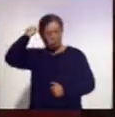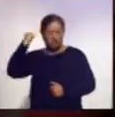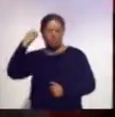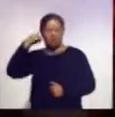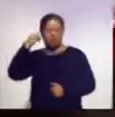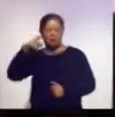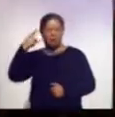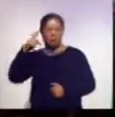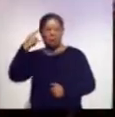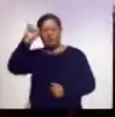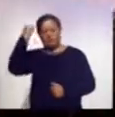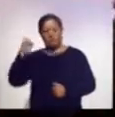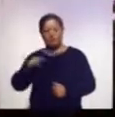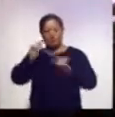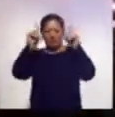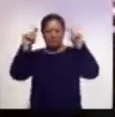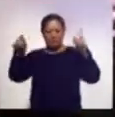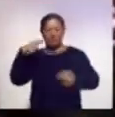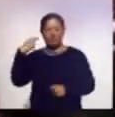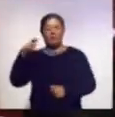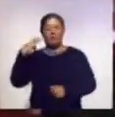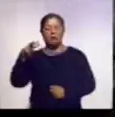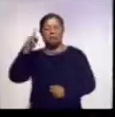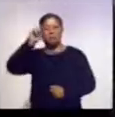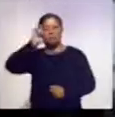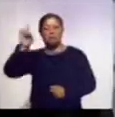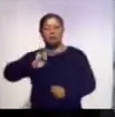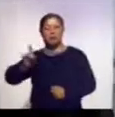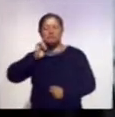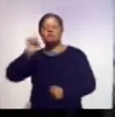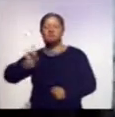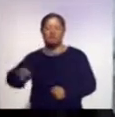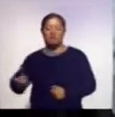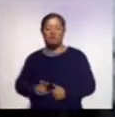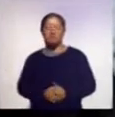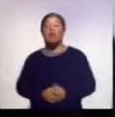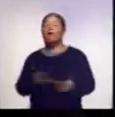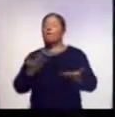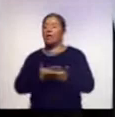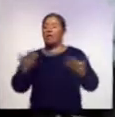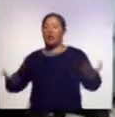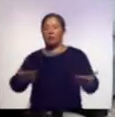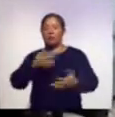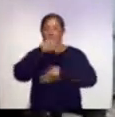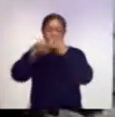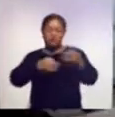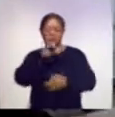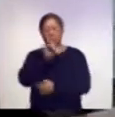Puebla, Sinaloa, Tlaxcala, Veracruz y Zacatecas. Para Hora Noticias, Lorena Temolsi.